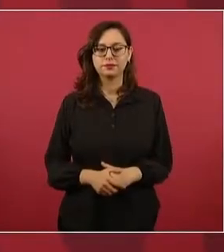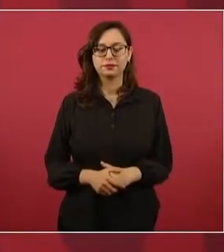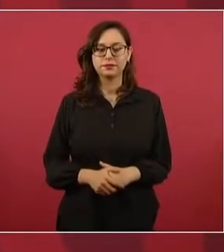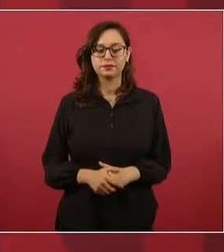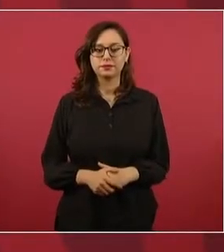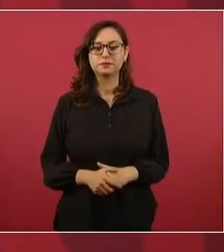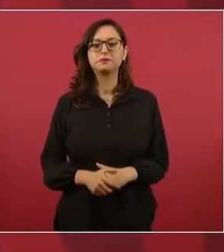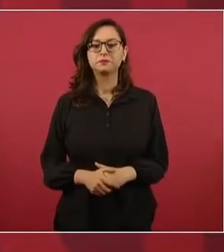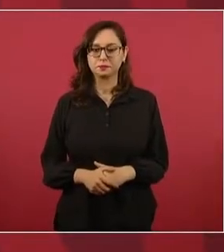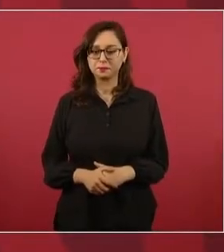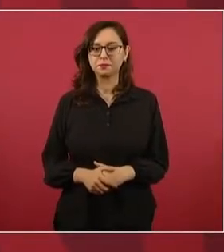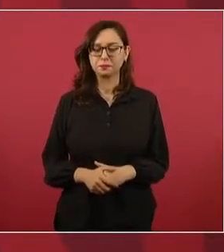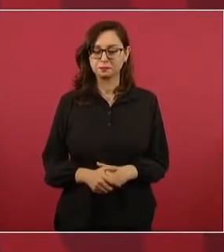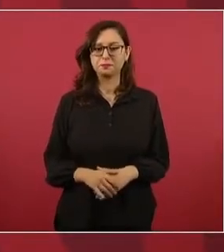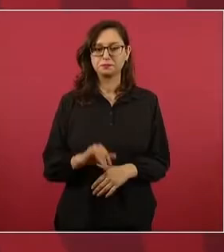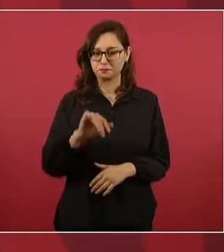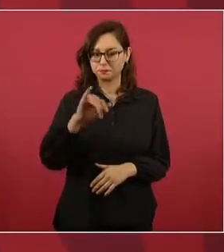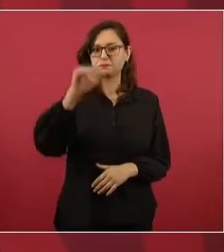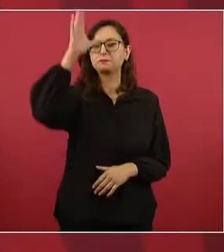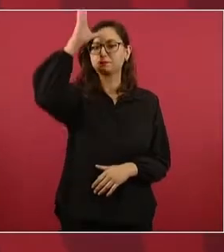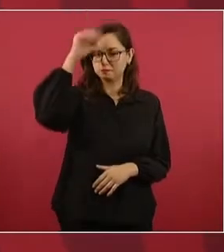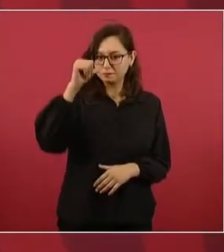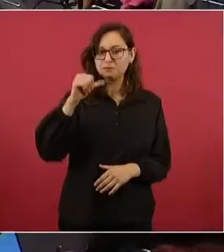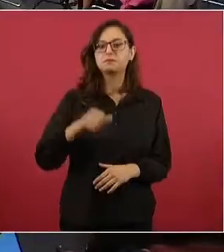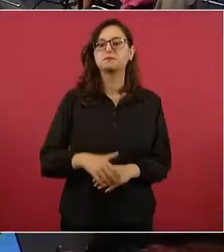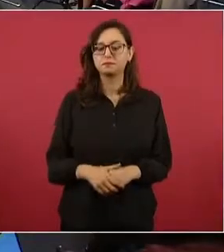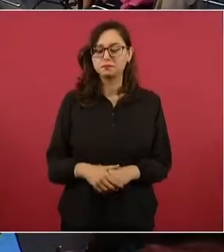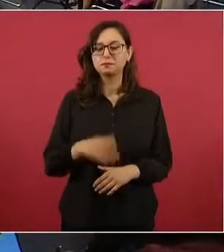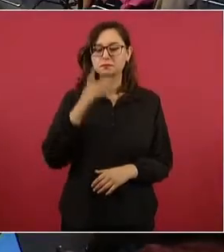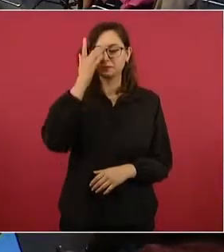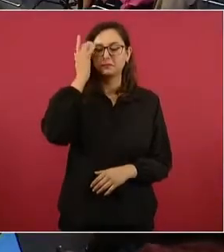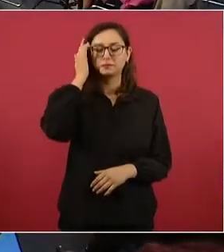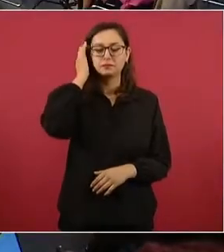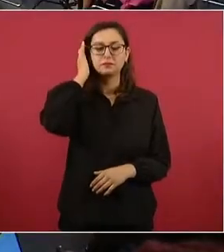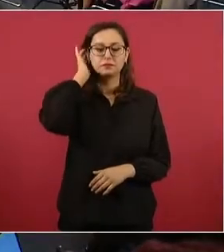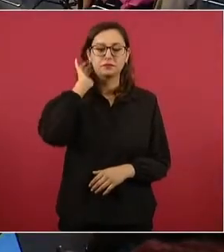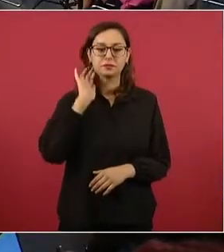Sí, estoy de acuerdo. También,